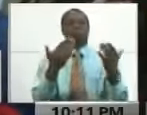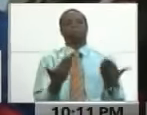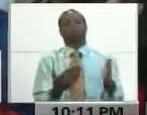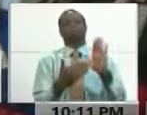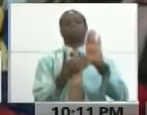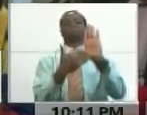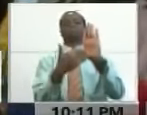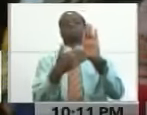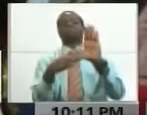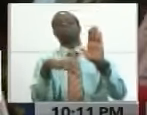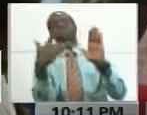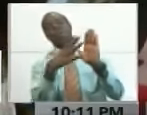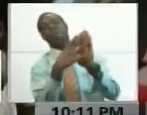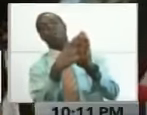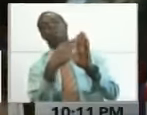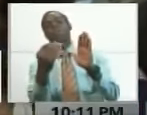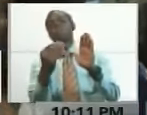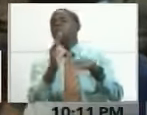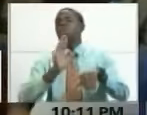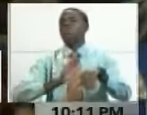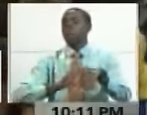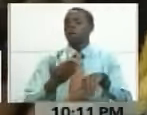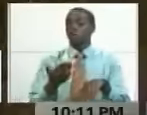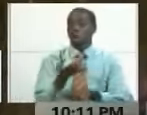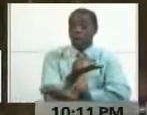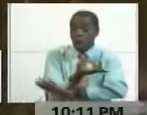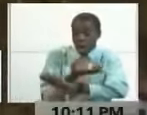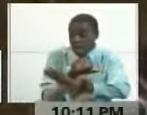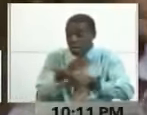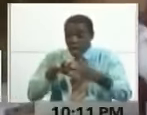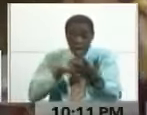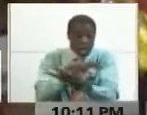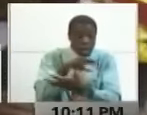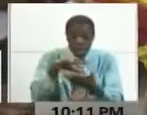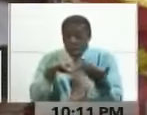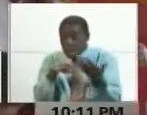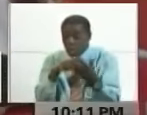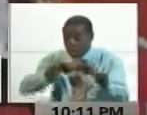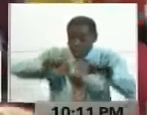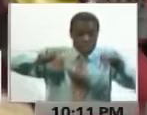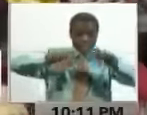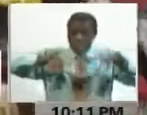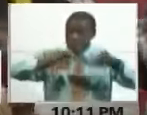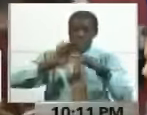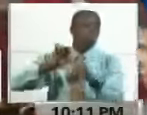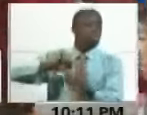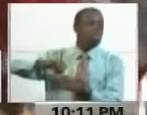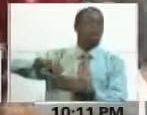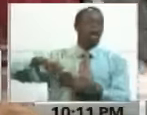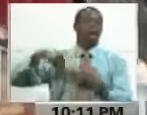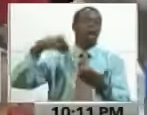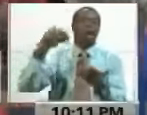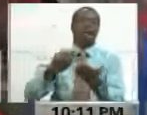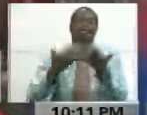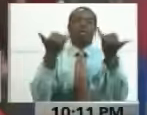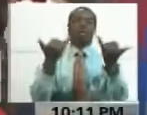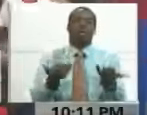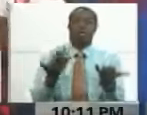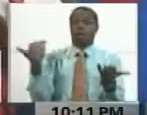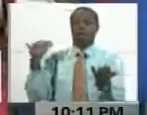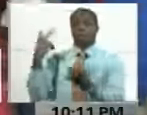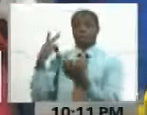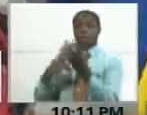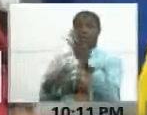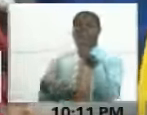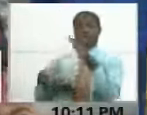porque se ha abierto espacio desde las guarimbas hasta este tiempo, ¿no? 2014